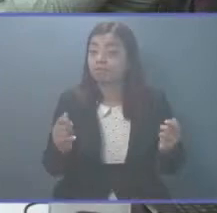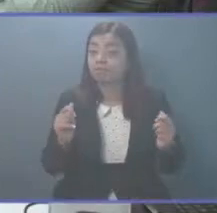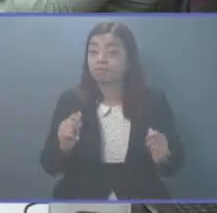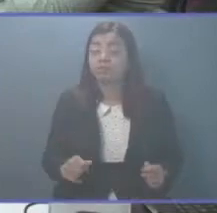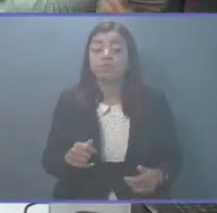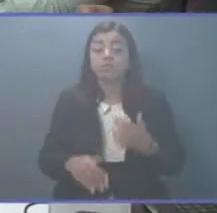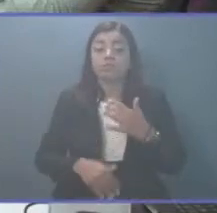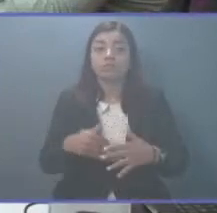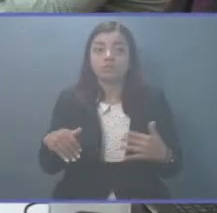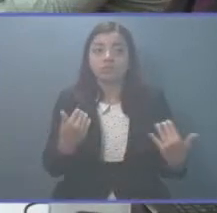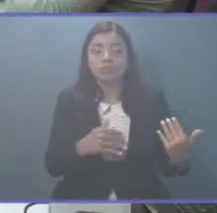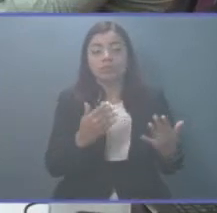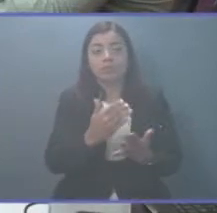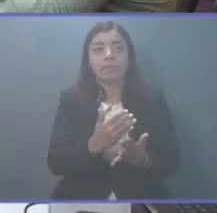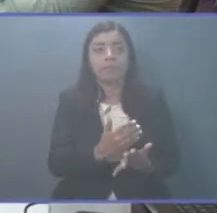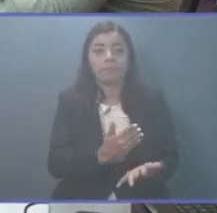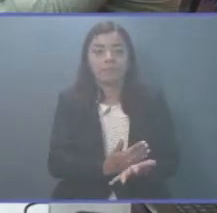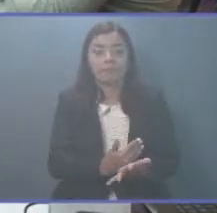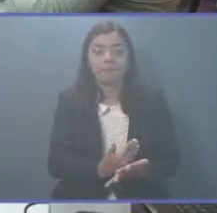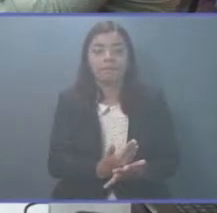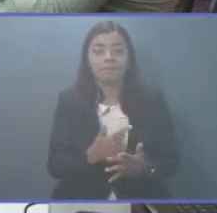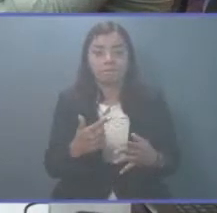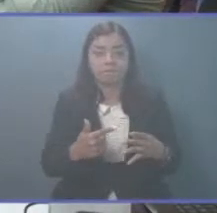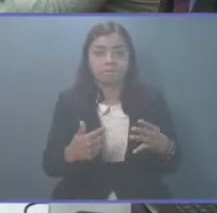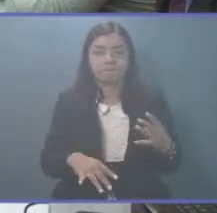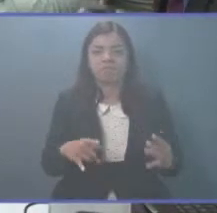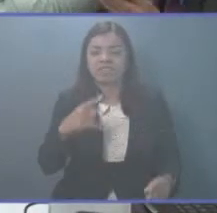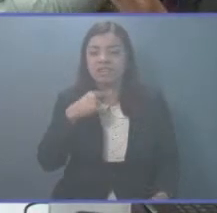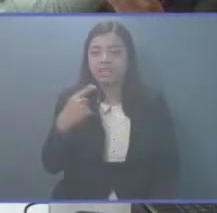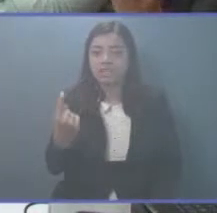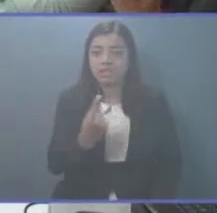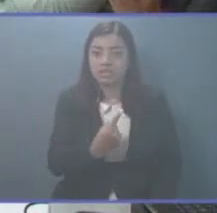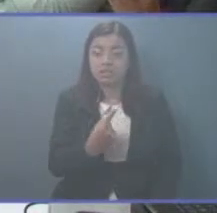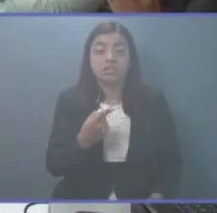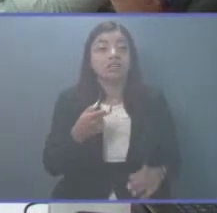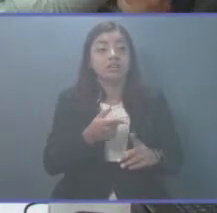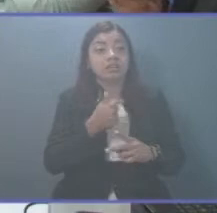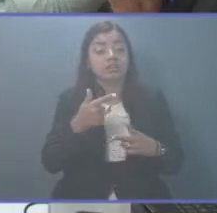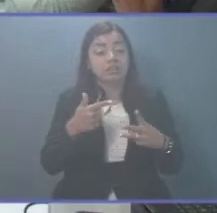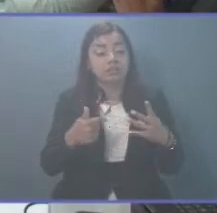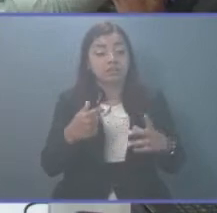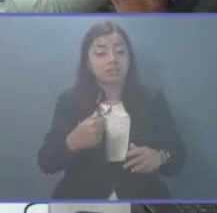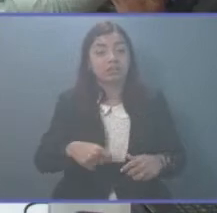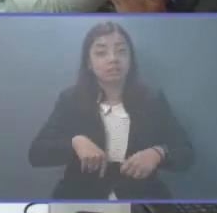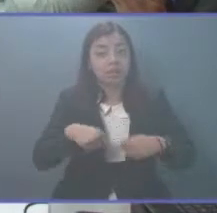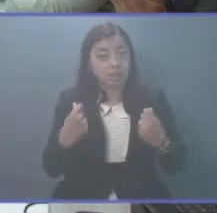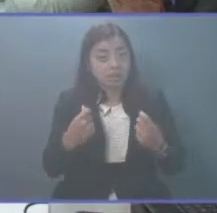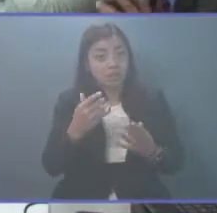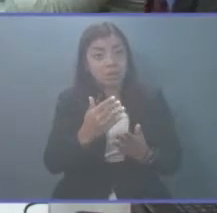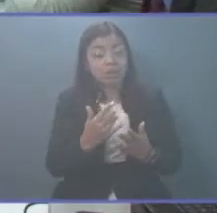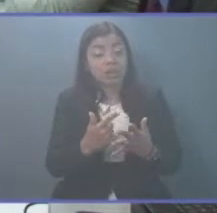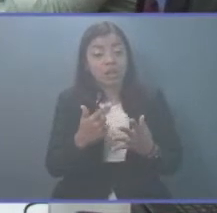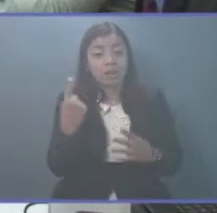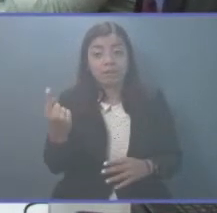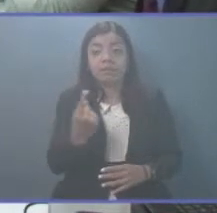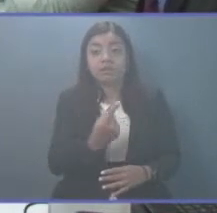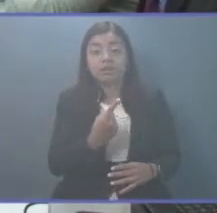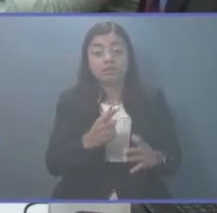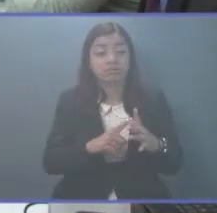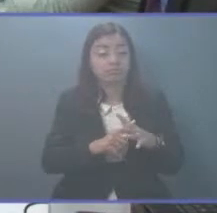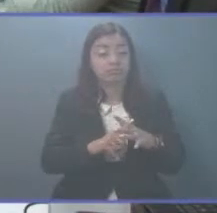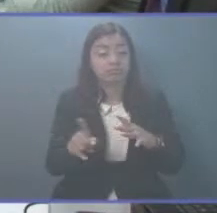recibirse de manera anticipada la deposición de quienes hayan sido objeto del delito de tráfico ilegal de personas